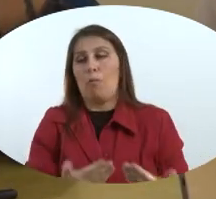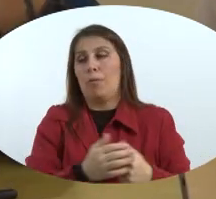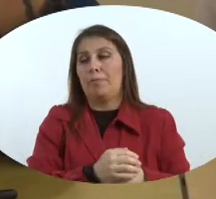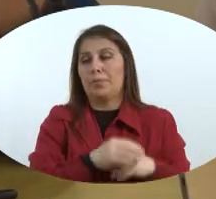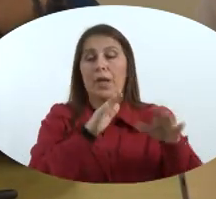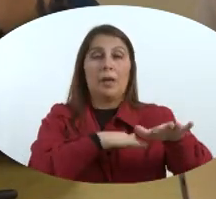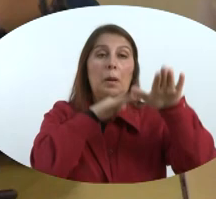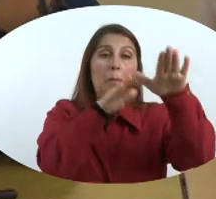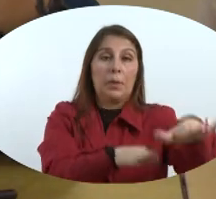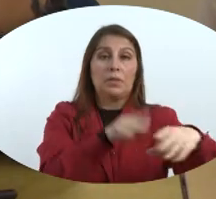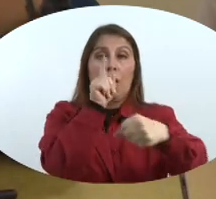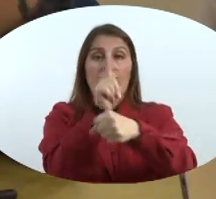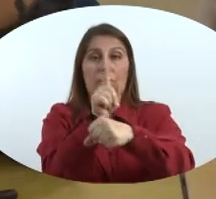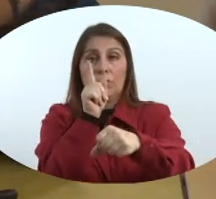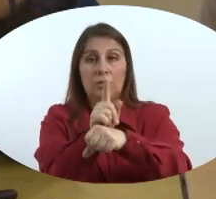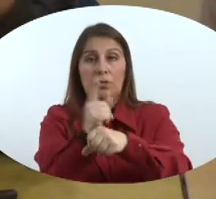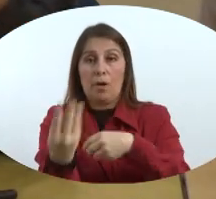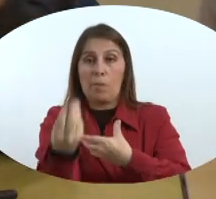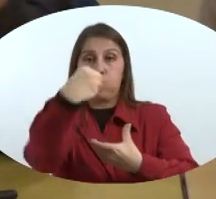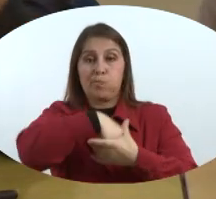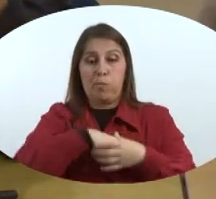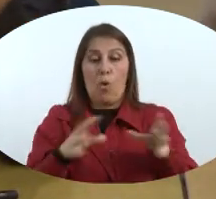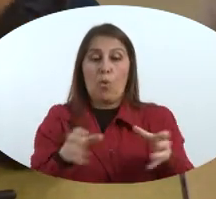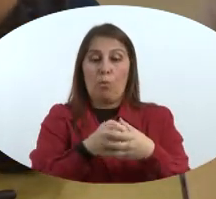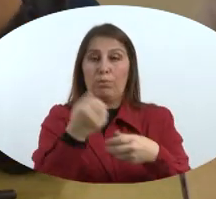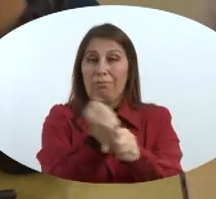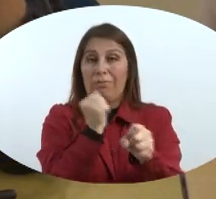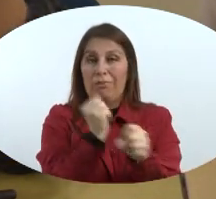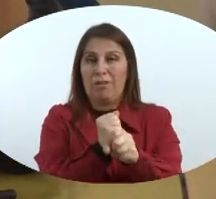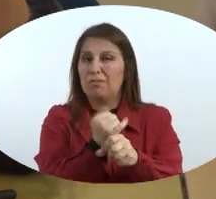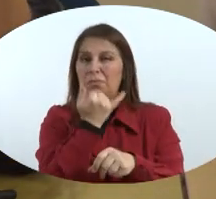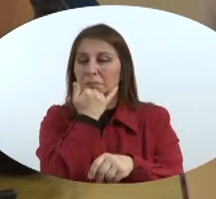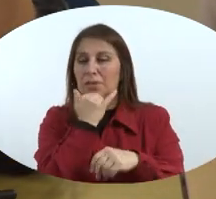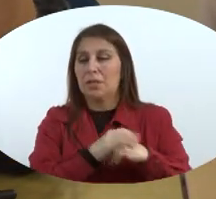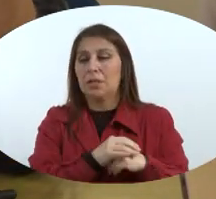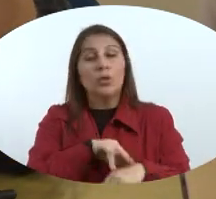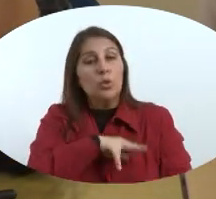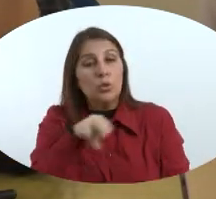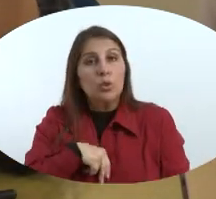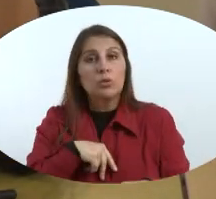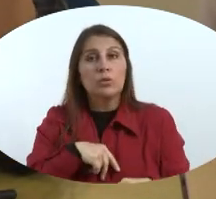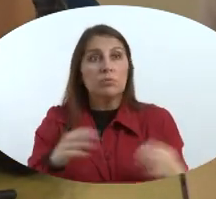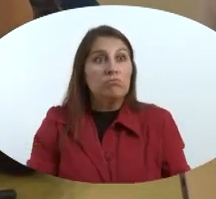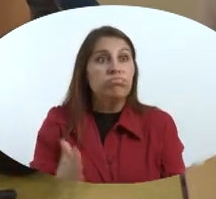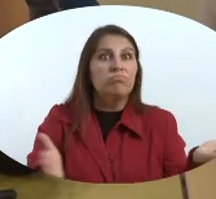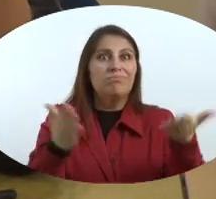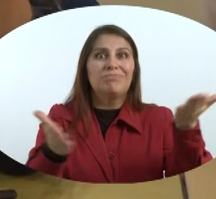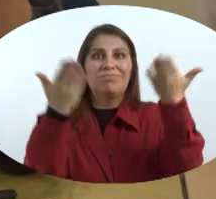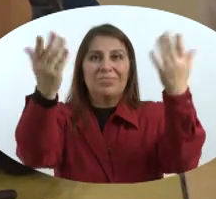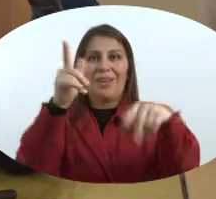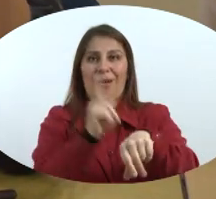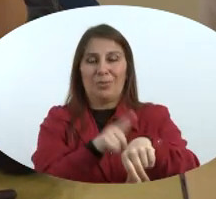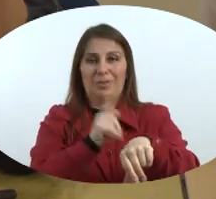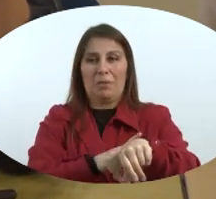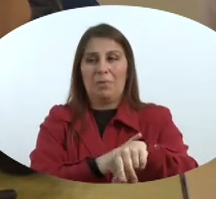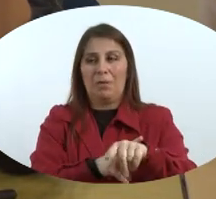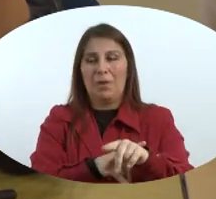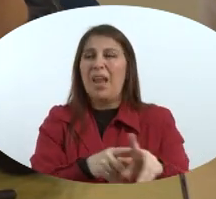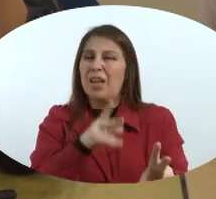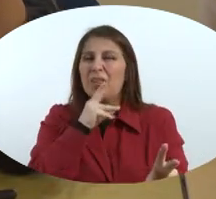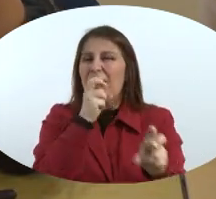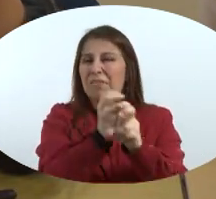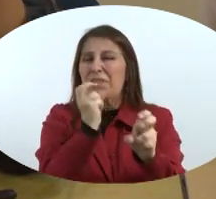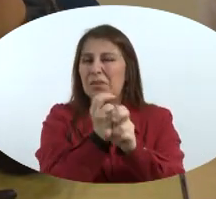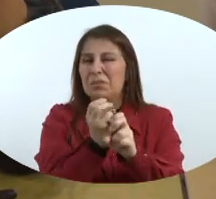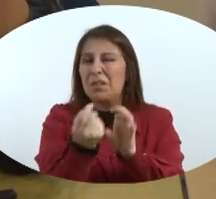digamos desde las representaciones a las facultades que pues nos imparte nuestro grupo de trabajo también hemos estado impulsando la pero hay un gran lío